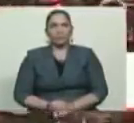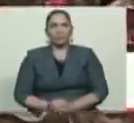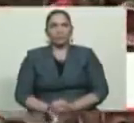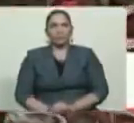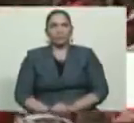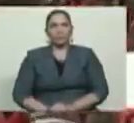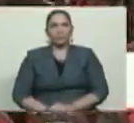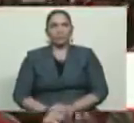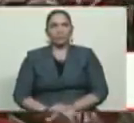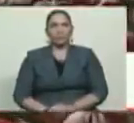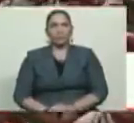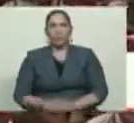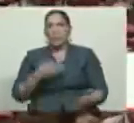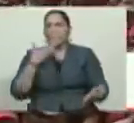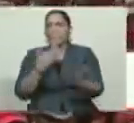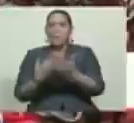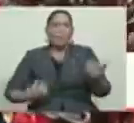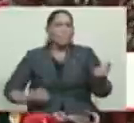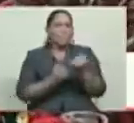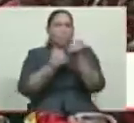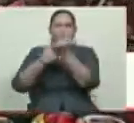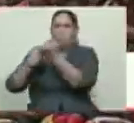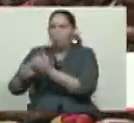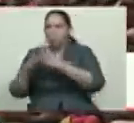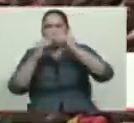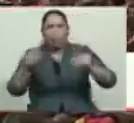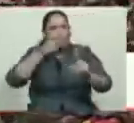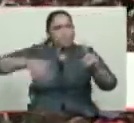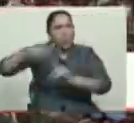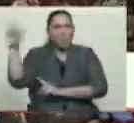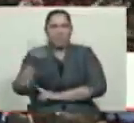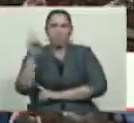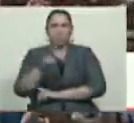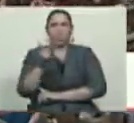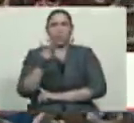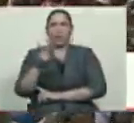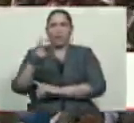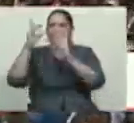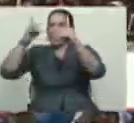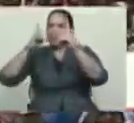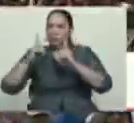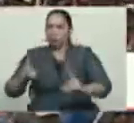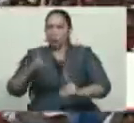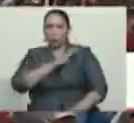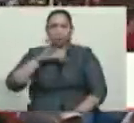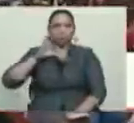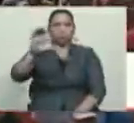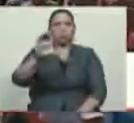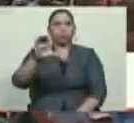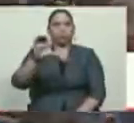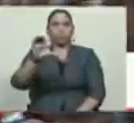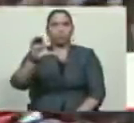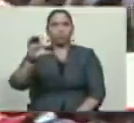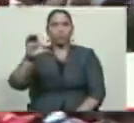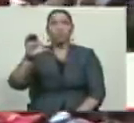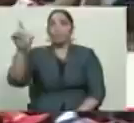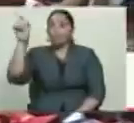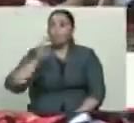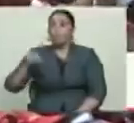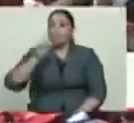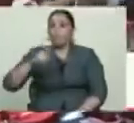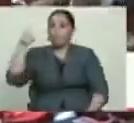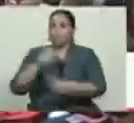y el apoyo de todo el pueblo de venezuela a esta decisión soberana y necesaria